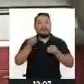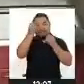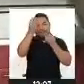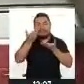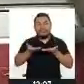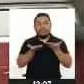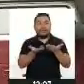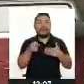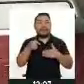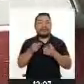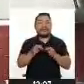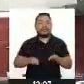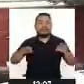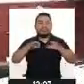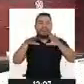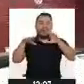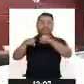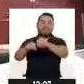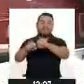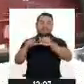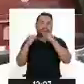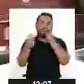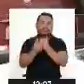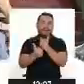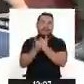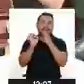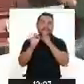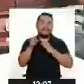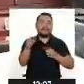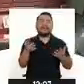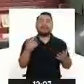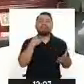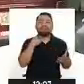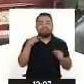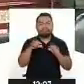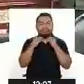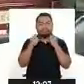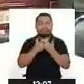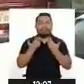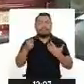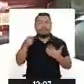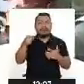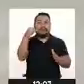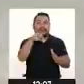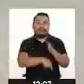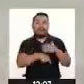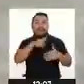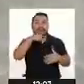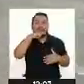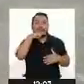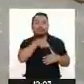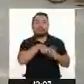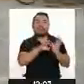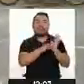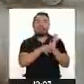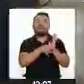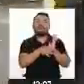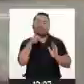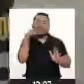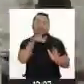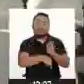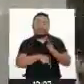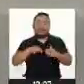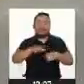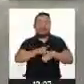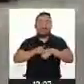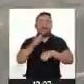información sobre esta importante captura, que además ellos estarían involucrados en el homicidio de una trabajadora sexual ocurrido en